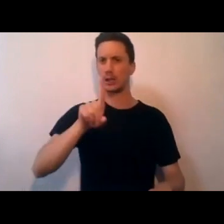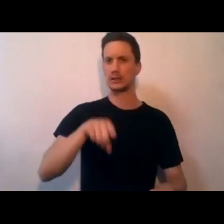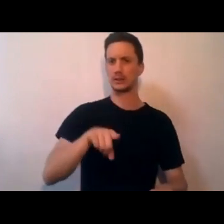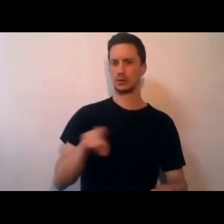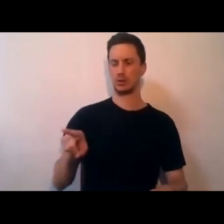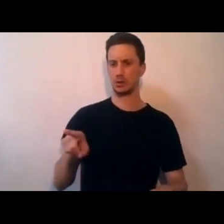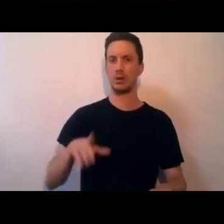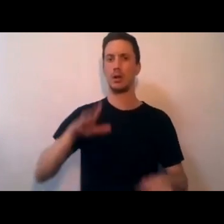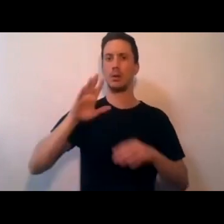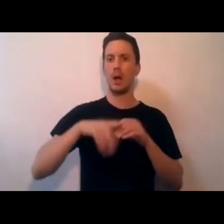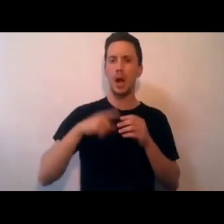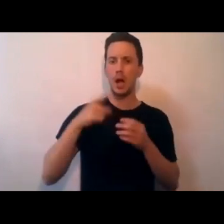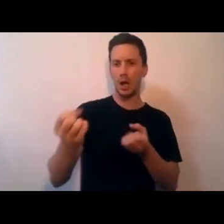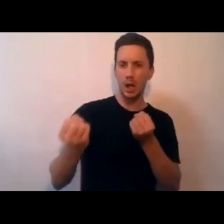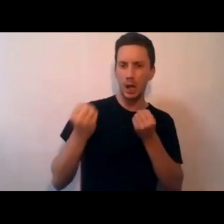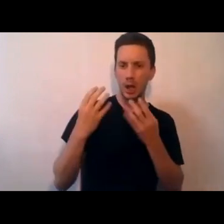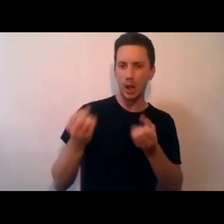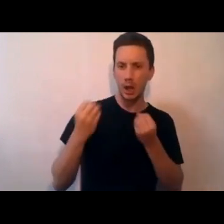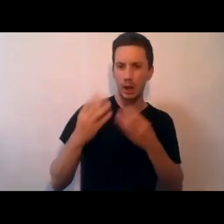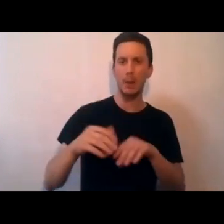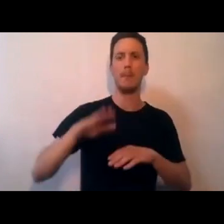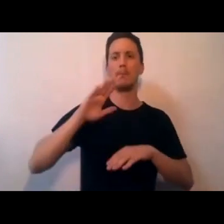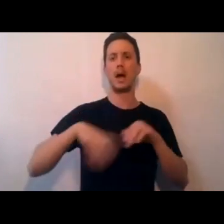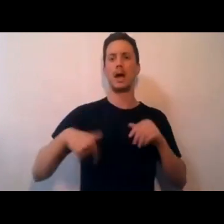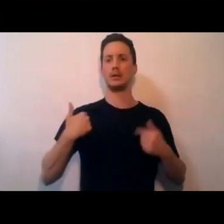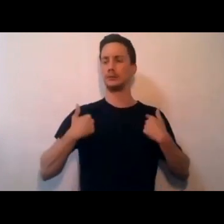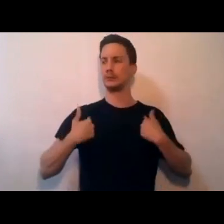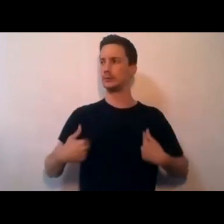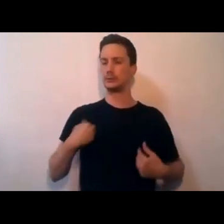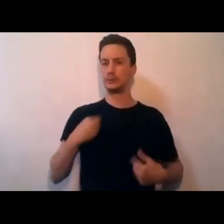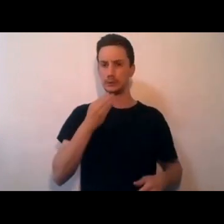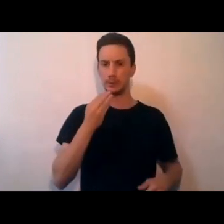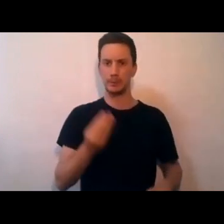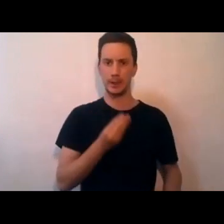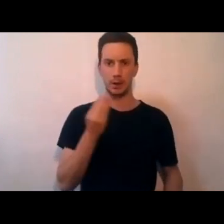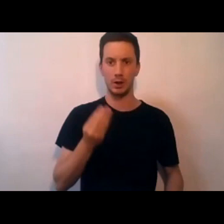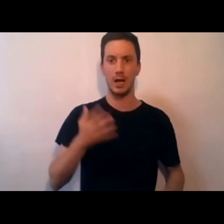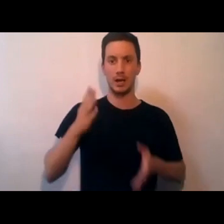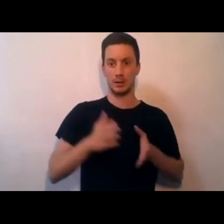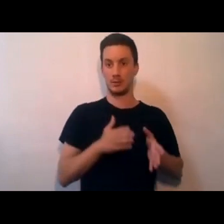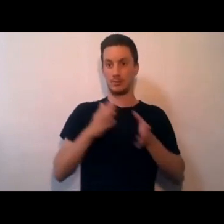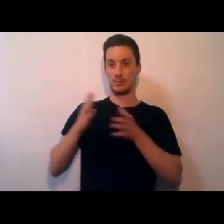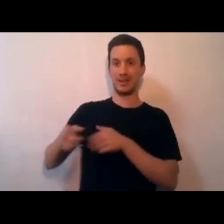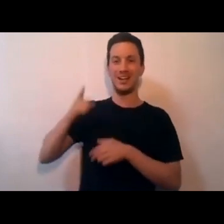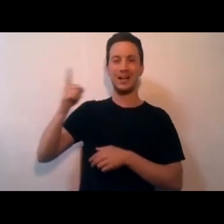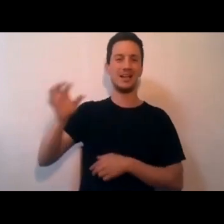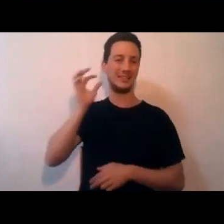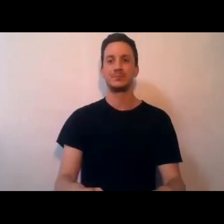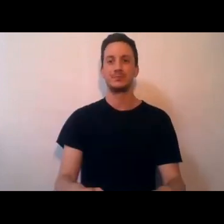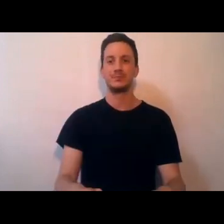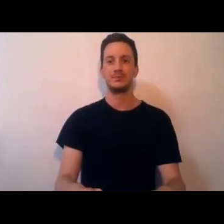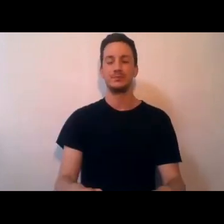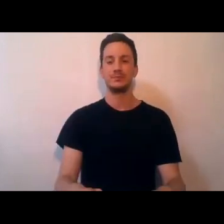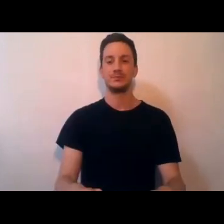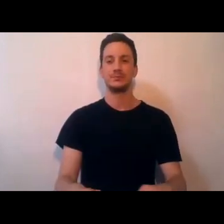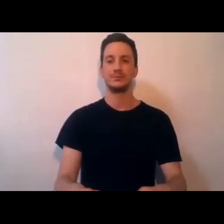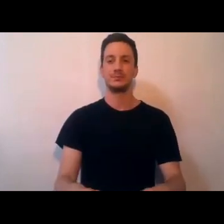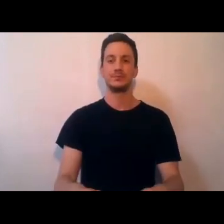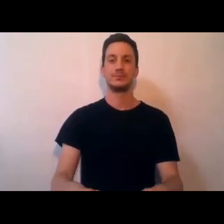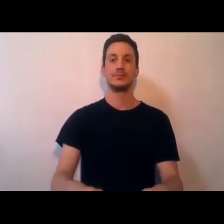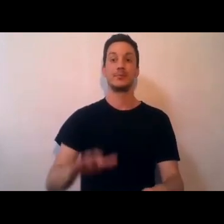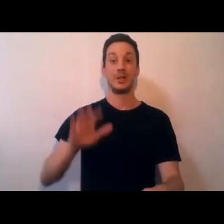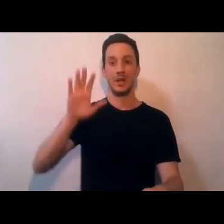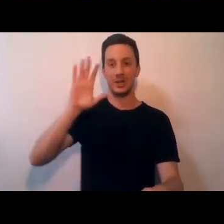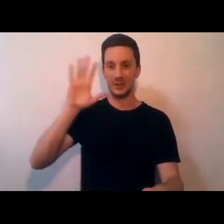seguir mejorando. Y ahora sí, sin perder más tiempo, le doy paso a Carolina. Muchas gracias. Bueno,